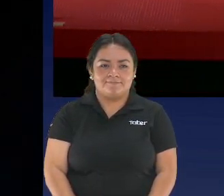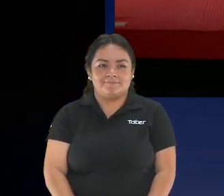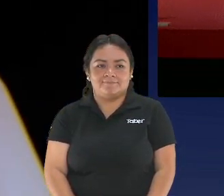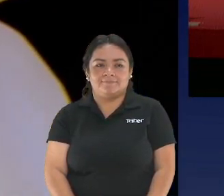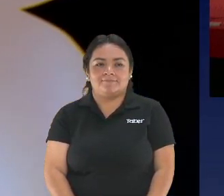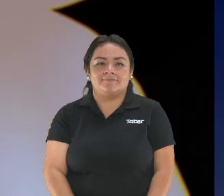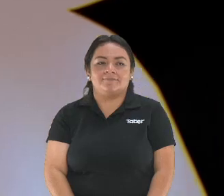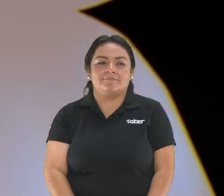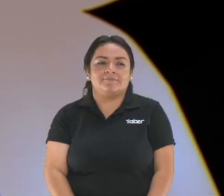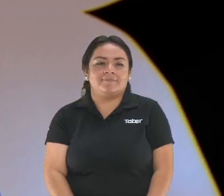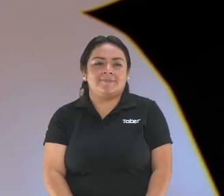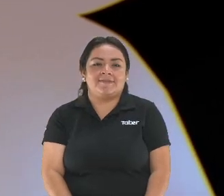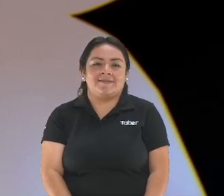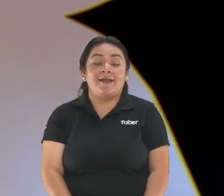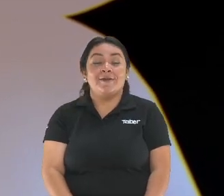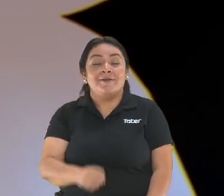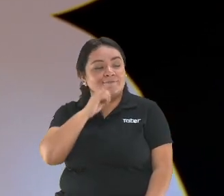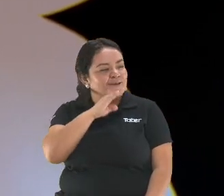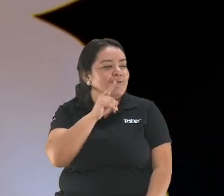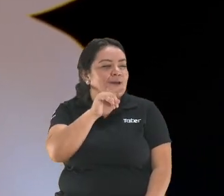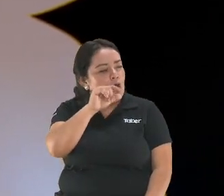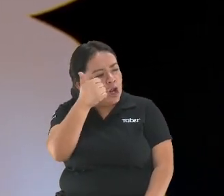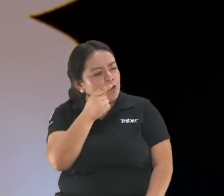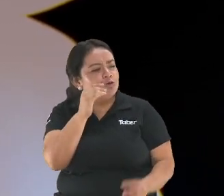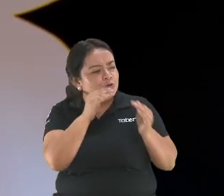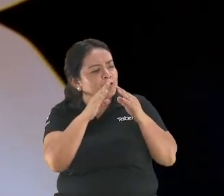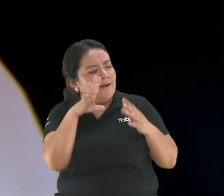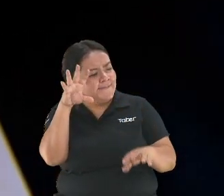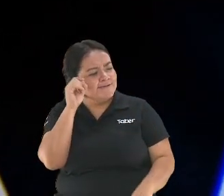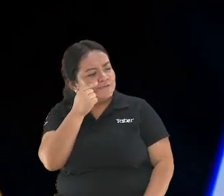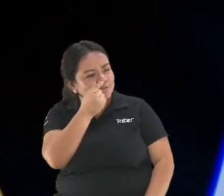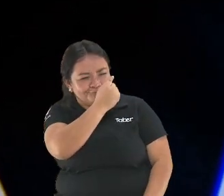gustó se lo debería de emparejar me dijo un día